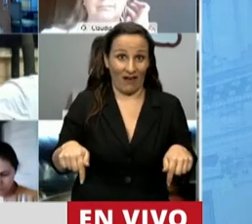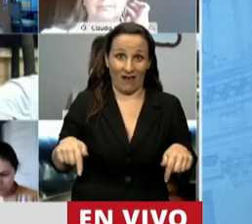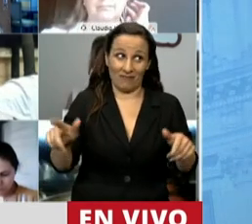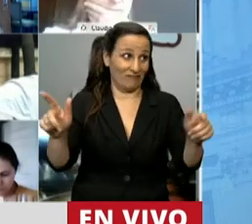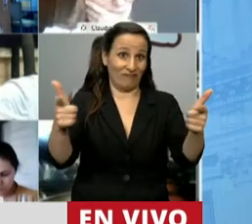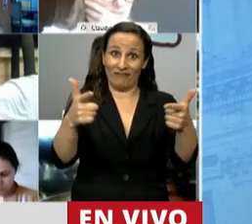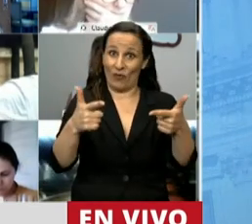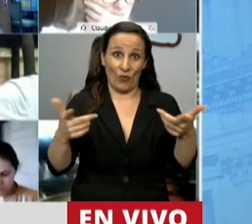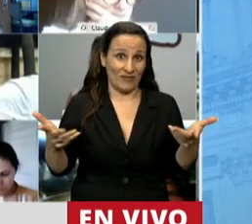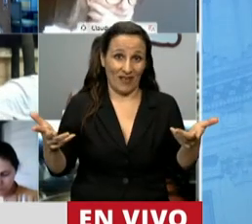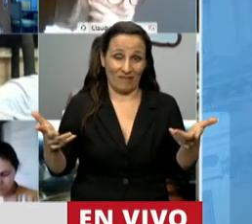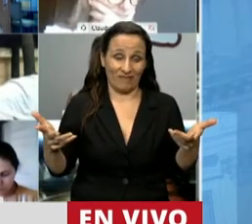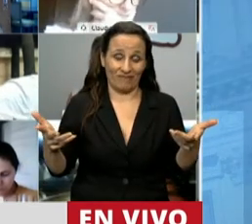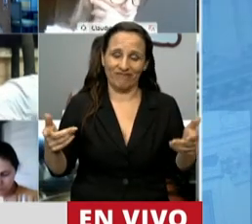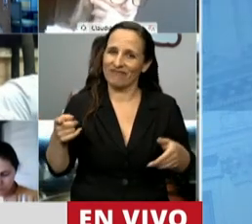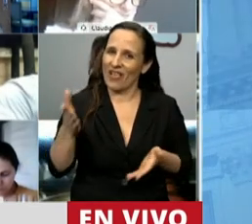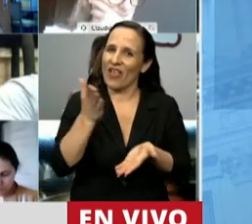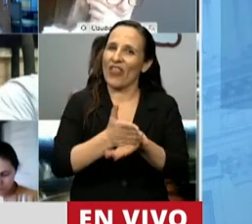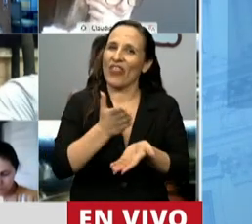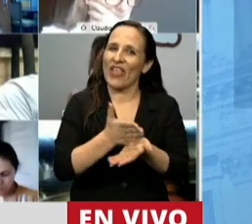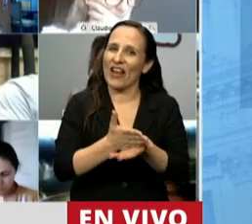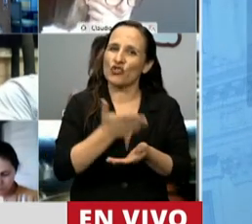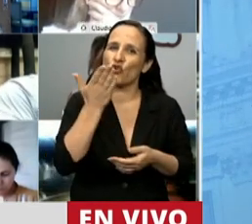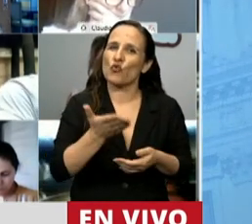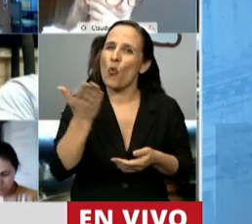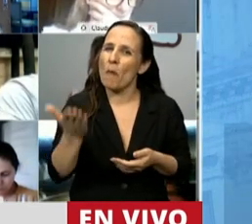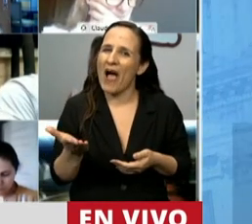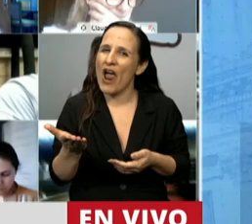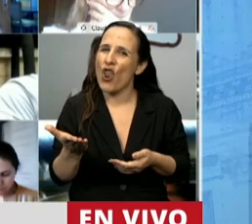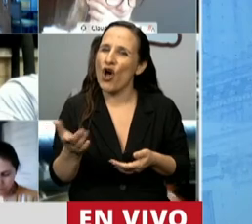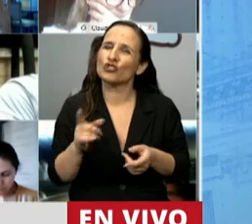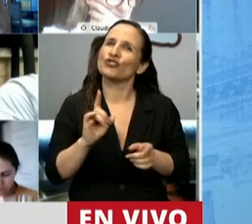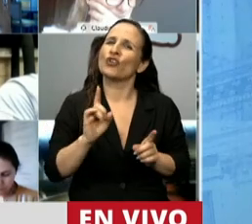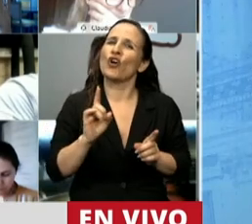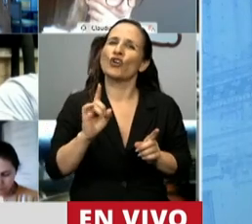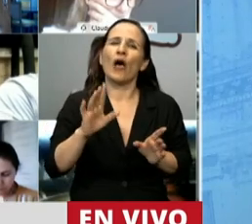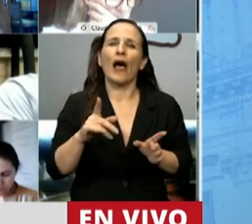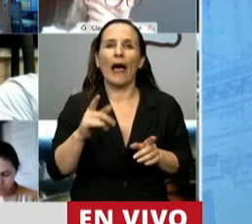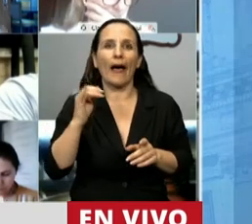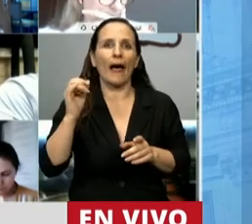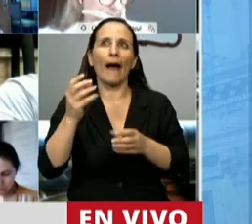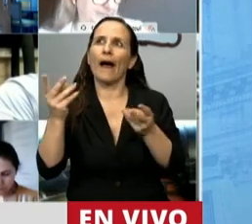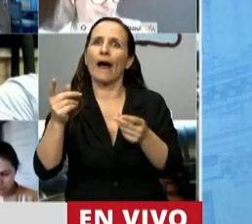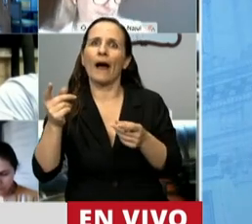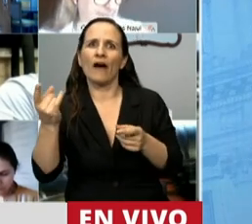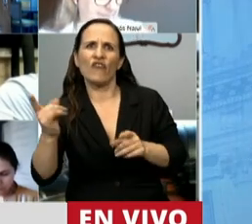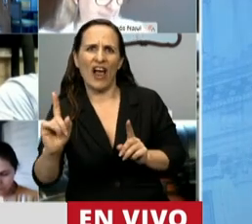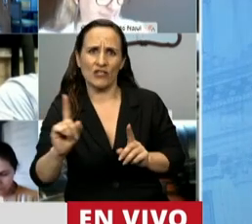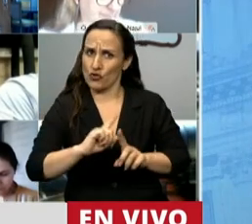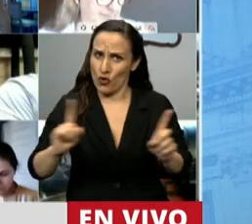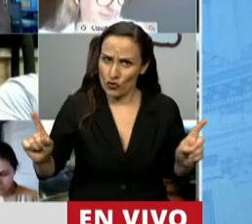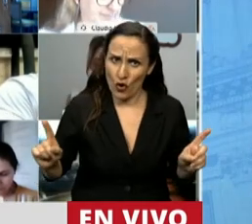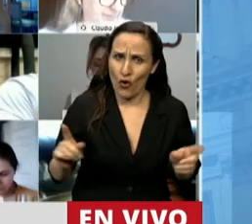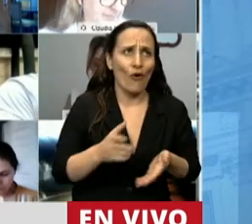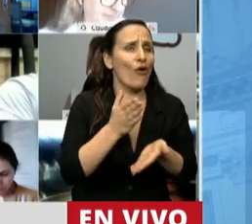cierro diciendo que los derechos humanos no son para declarar desapariciones falsas los derechos humanos